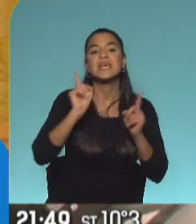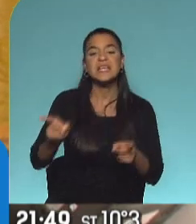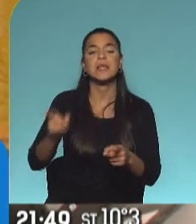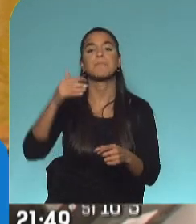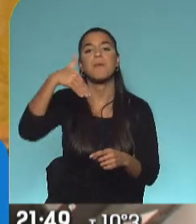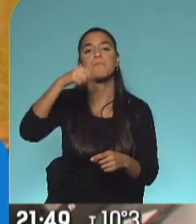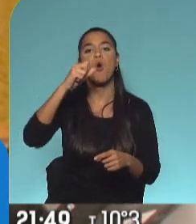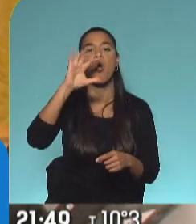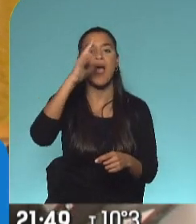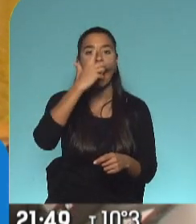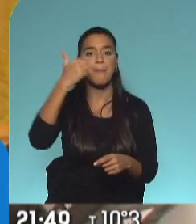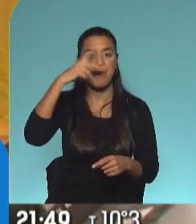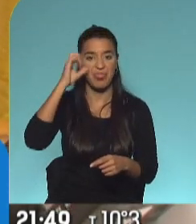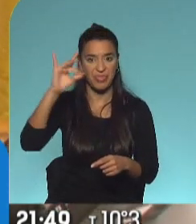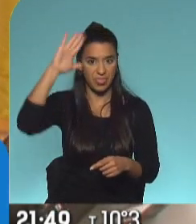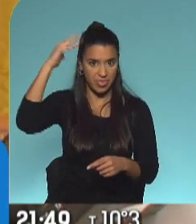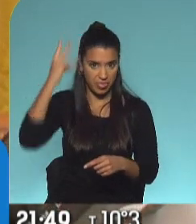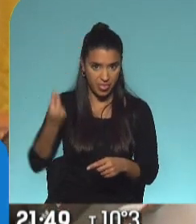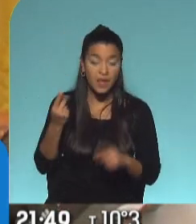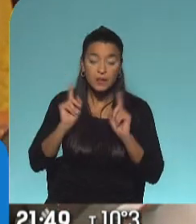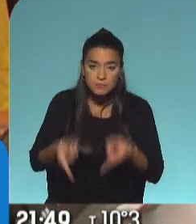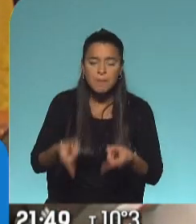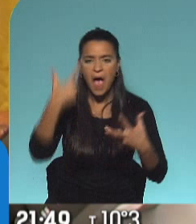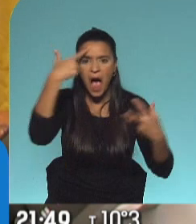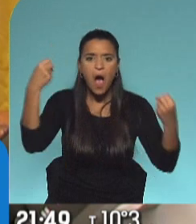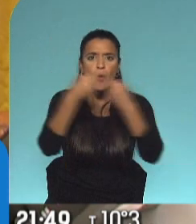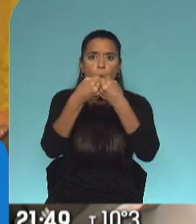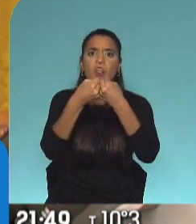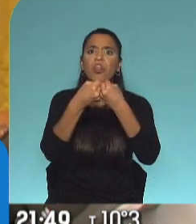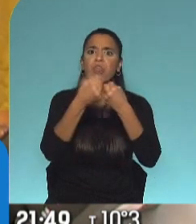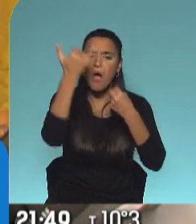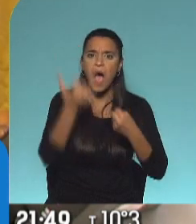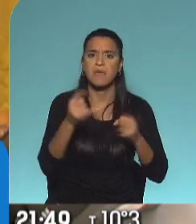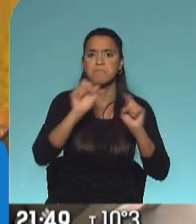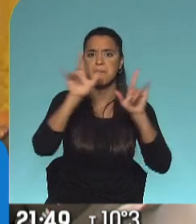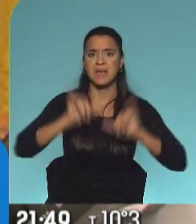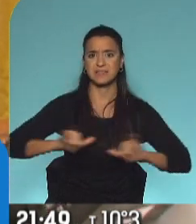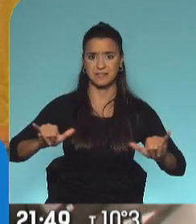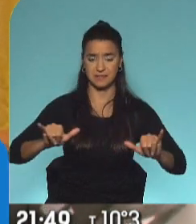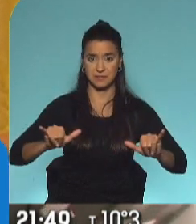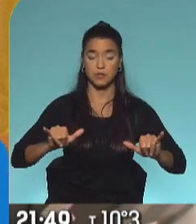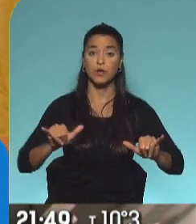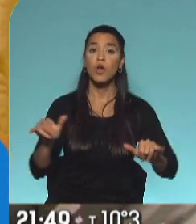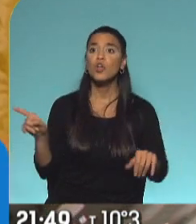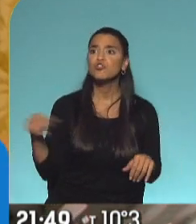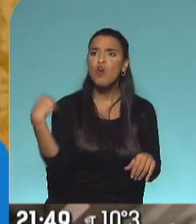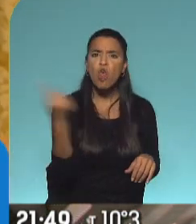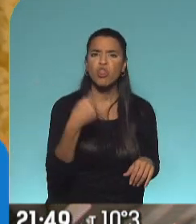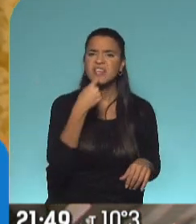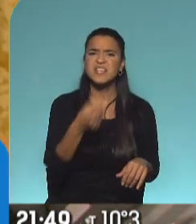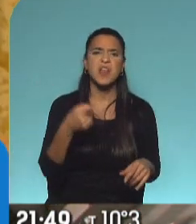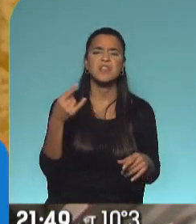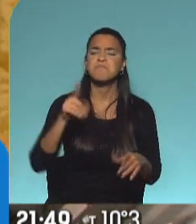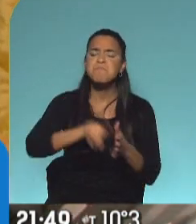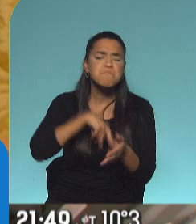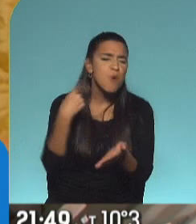Mohammed bin Zayed de los Emiratos Árabes Unidos, en la que acordaron un histórico acuerdo de paz. Todos decían que era imposible, y